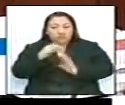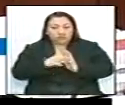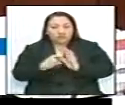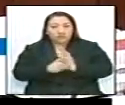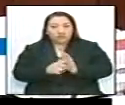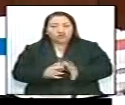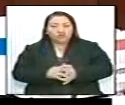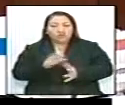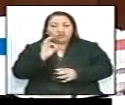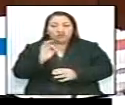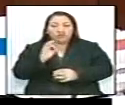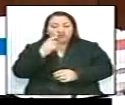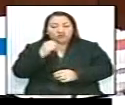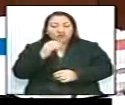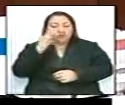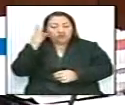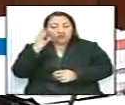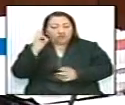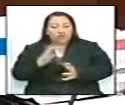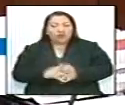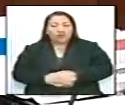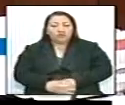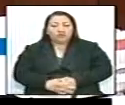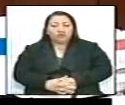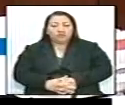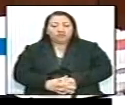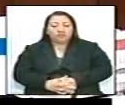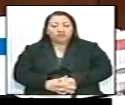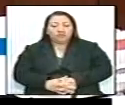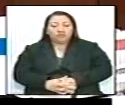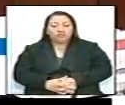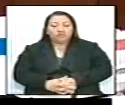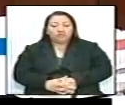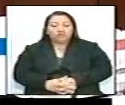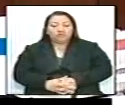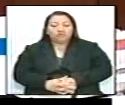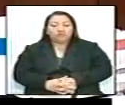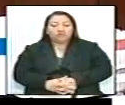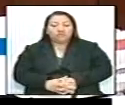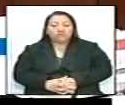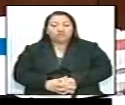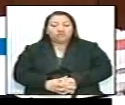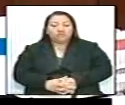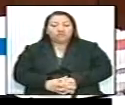ley, del mismo señor Fujimori, con mayoría fujimorista,